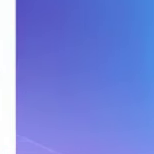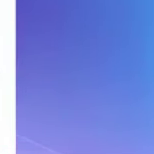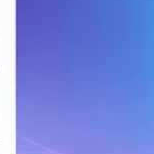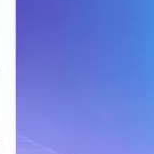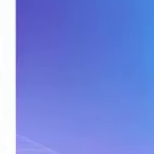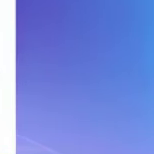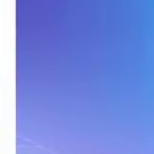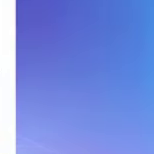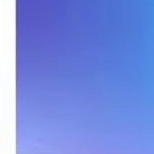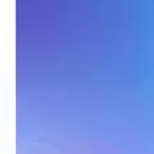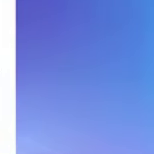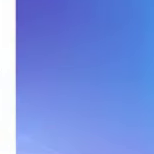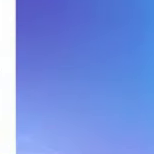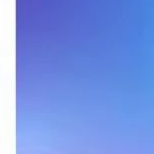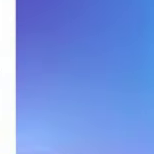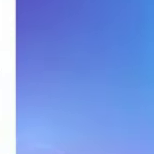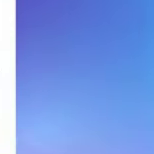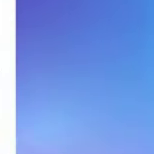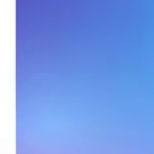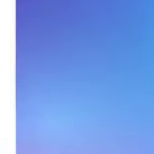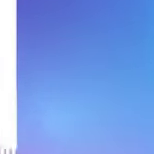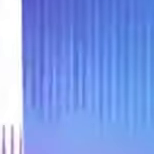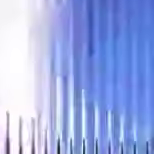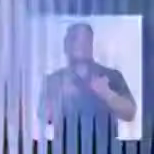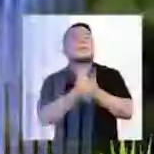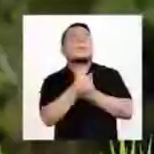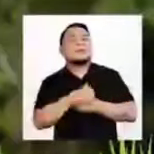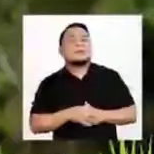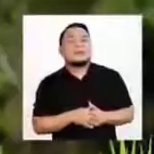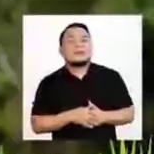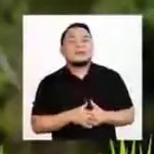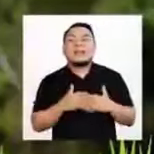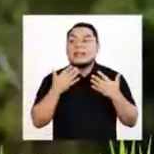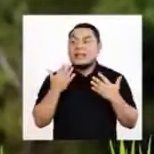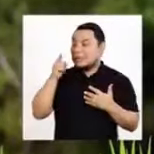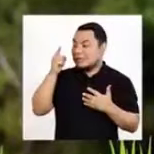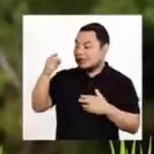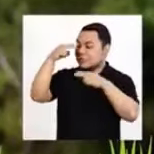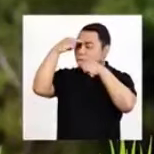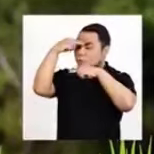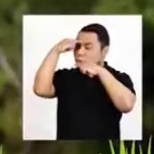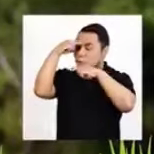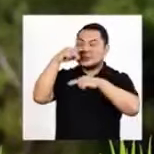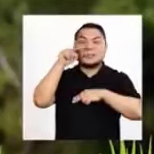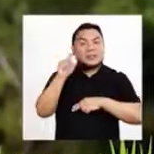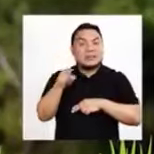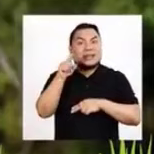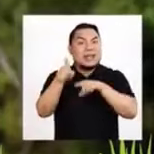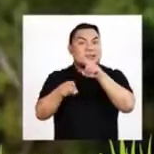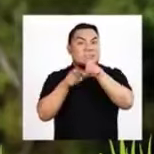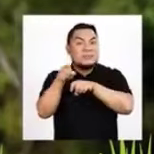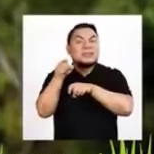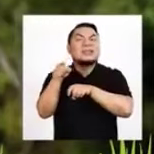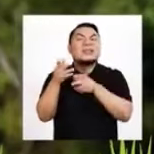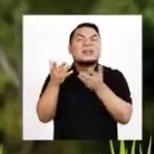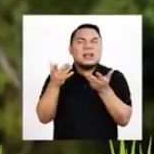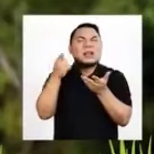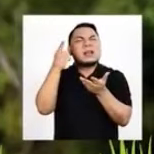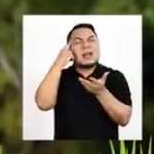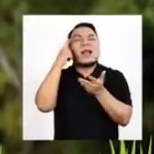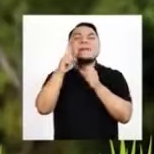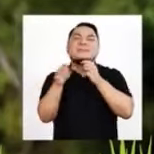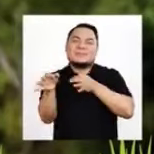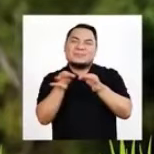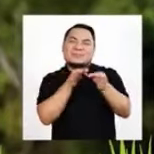¿Cuál es el riesgo que traen estas lluvias fuertes? Bueno, la noticia explica que las fuertes